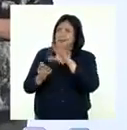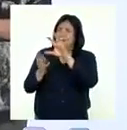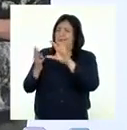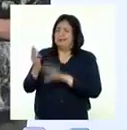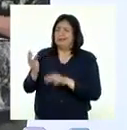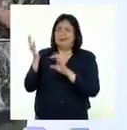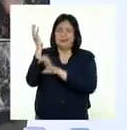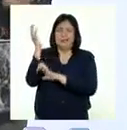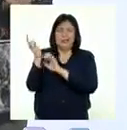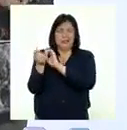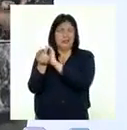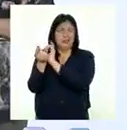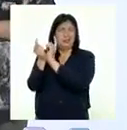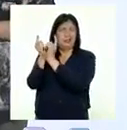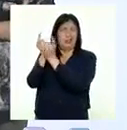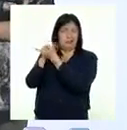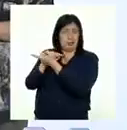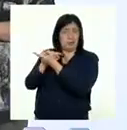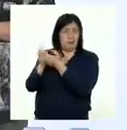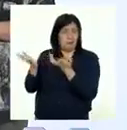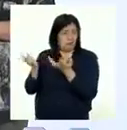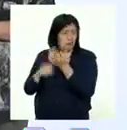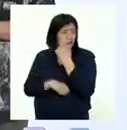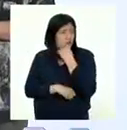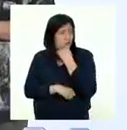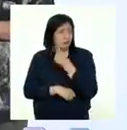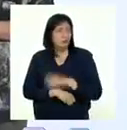características de las estaciones han cambiado en estos tiempos?